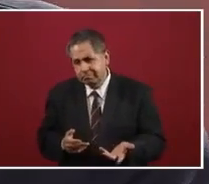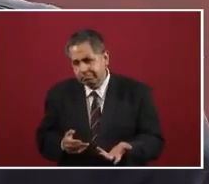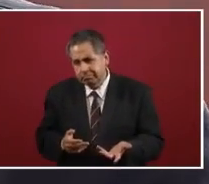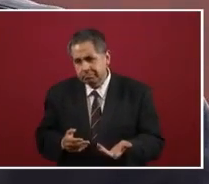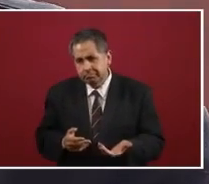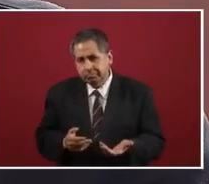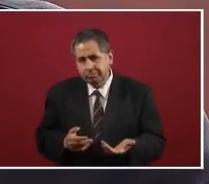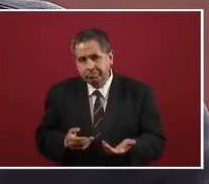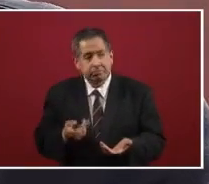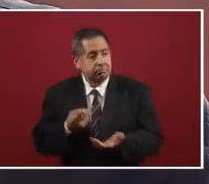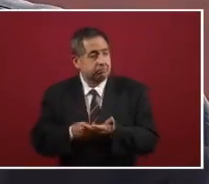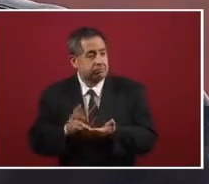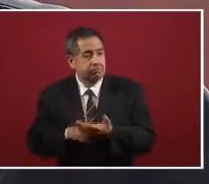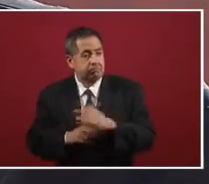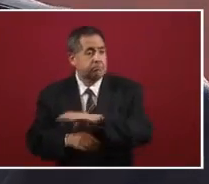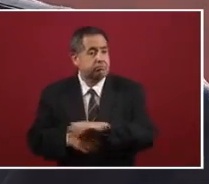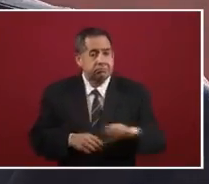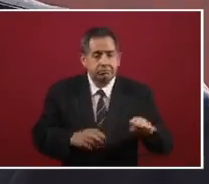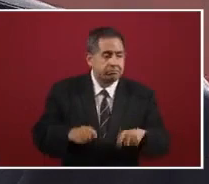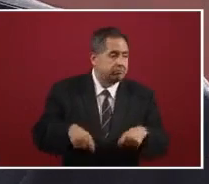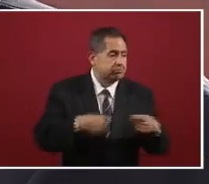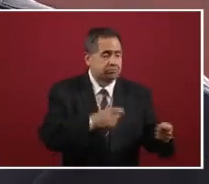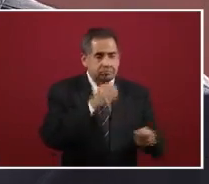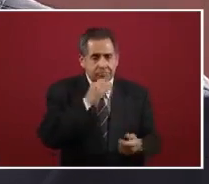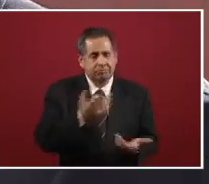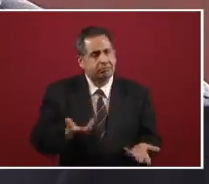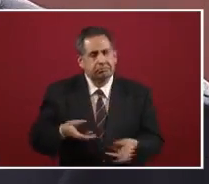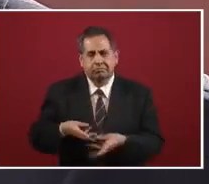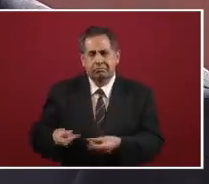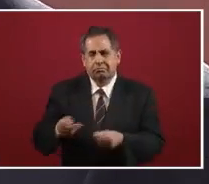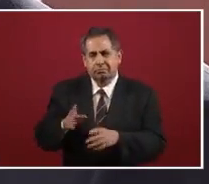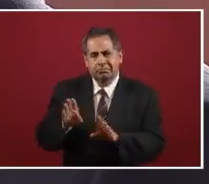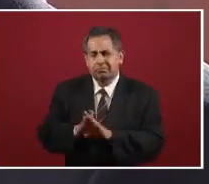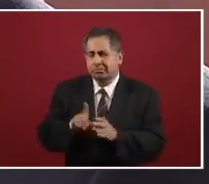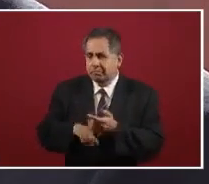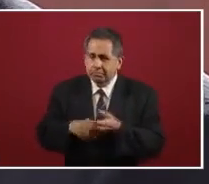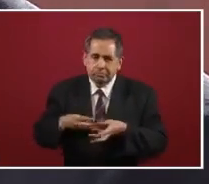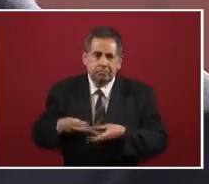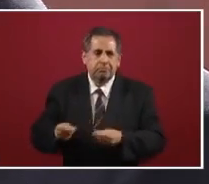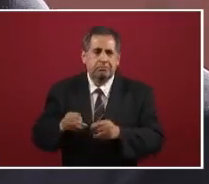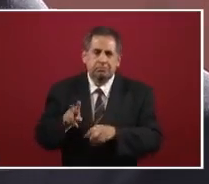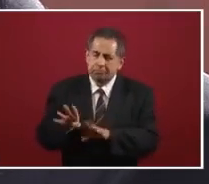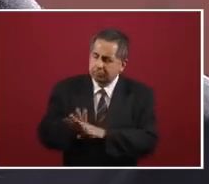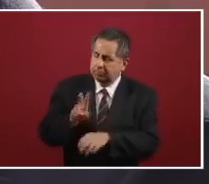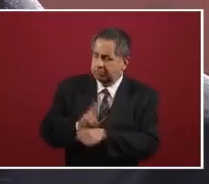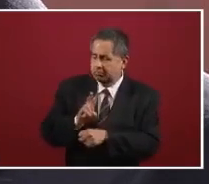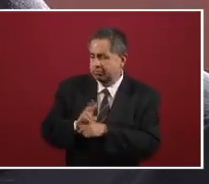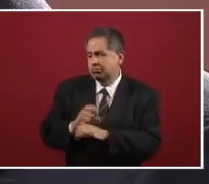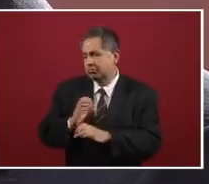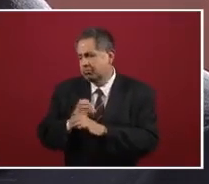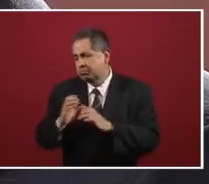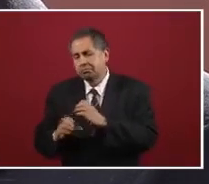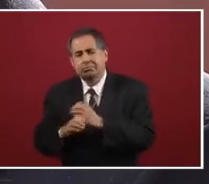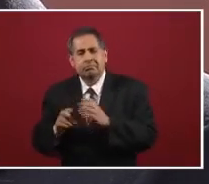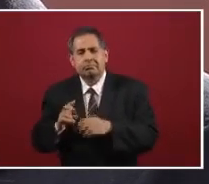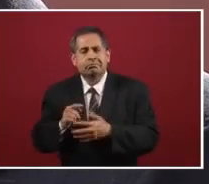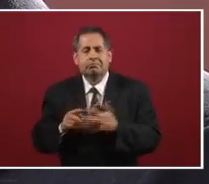pagar, utilizar recursos para su mantenimiento, para su vigilancia.